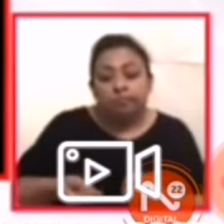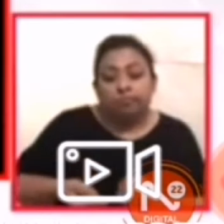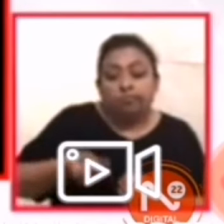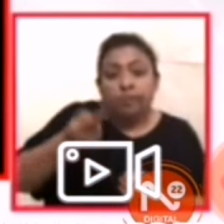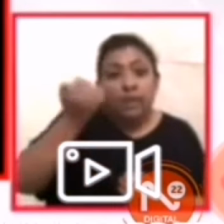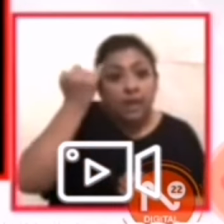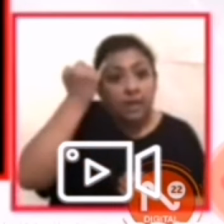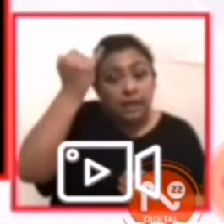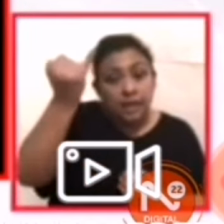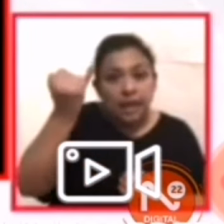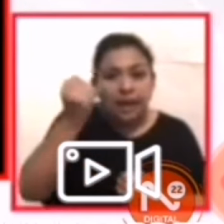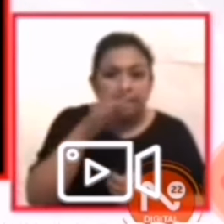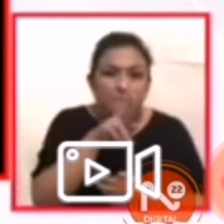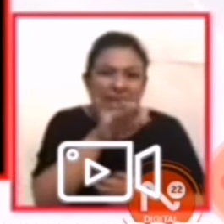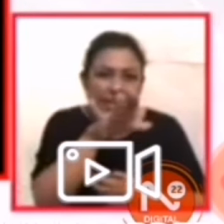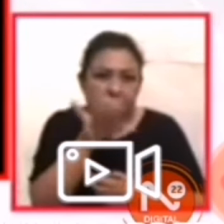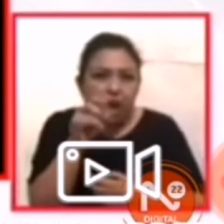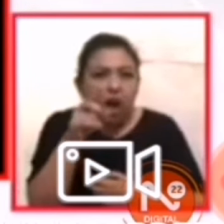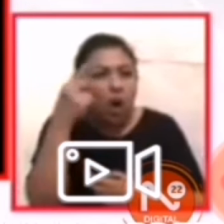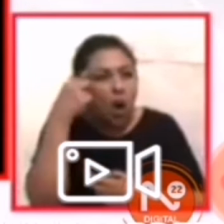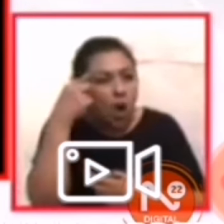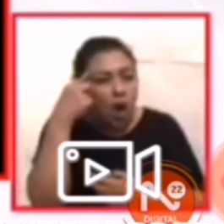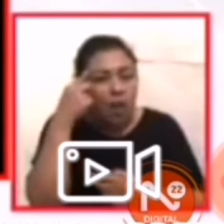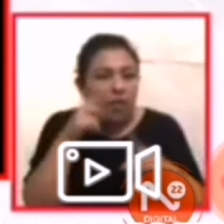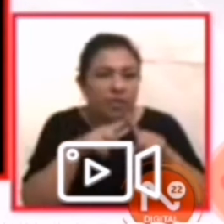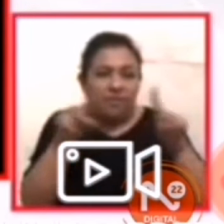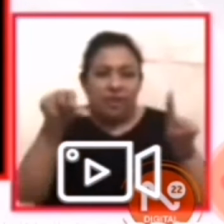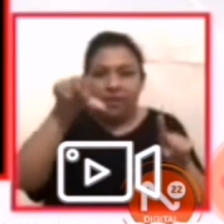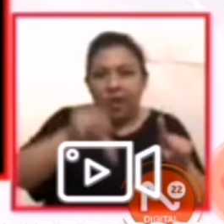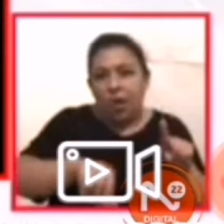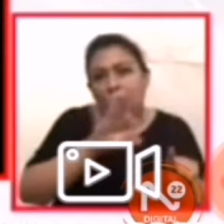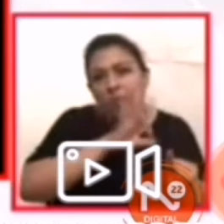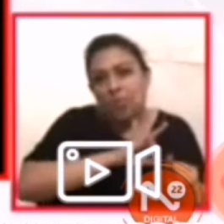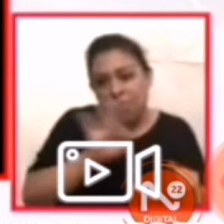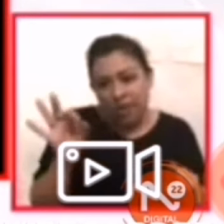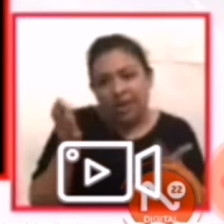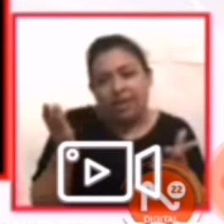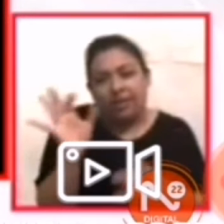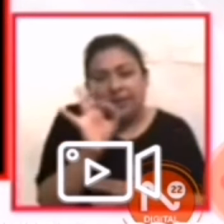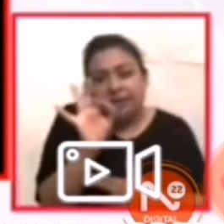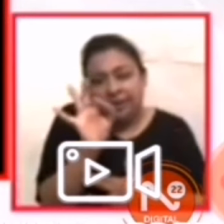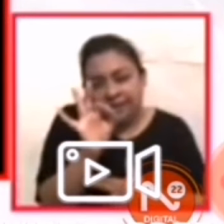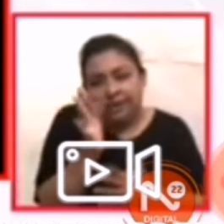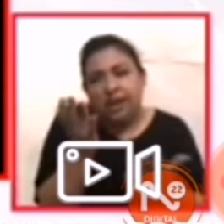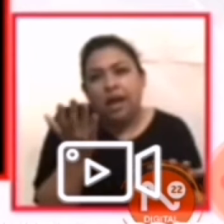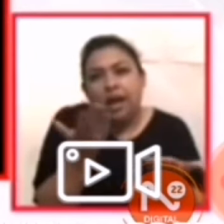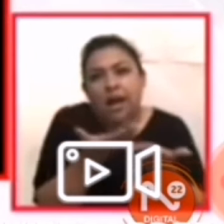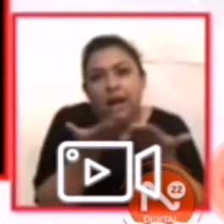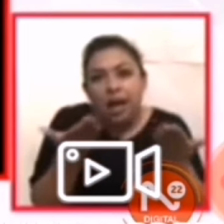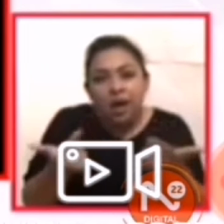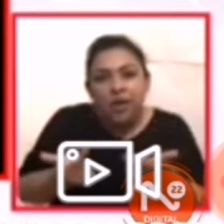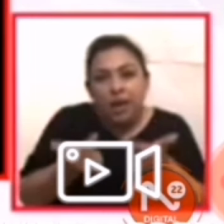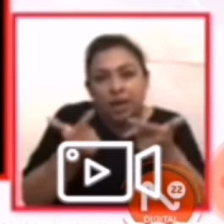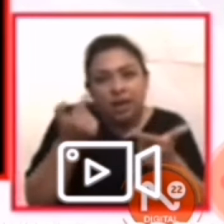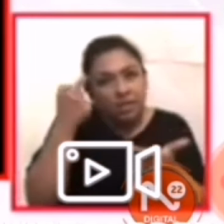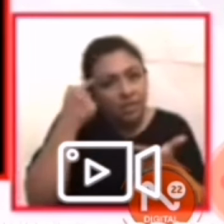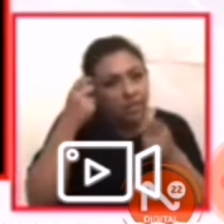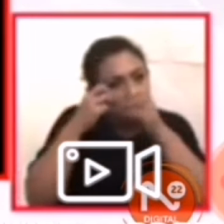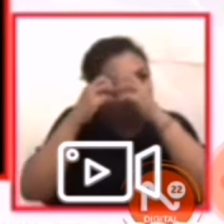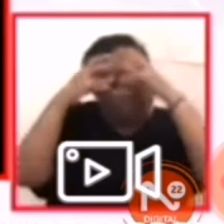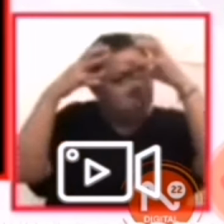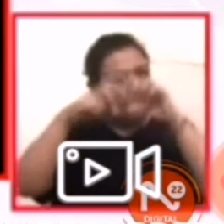idea de los marcianos de una forma completamente distinta a la que podría tener las actuales generaciones, ¿no? Porque